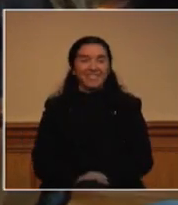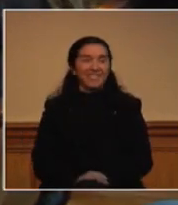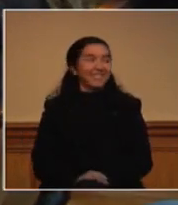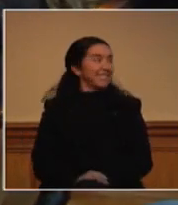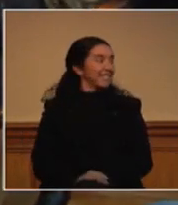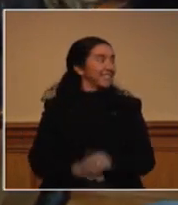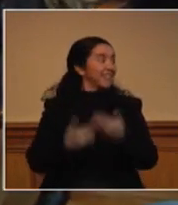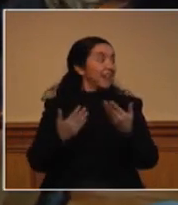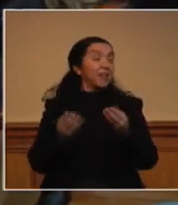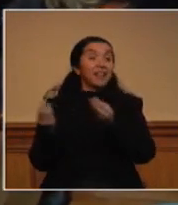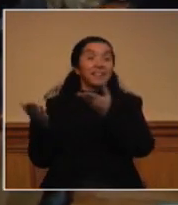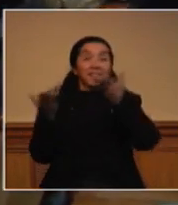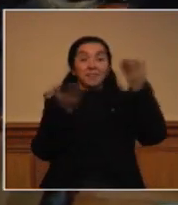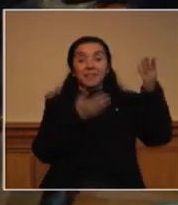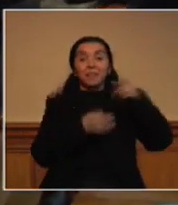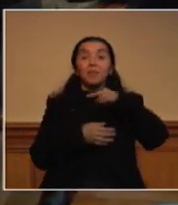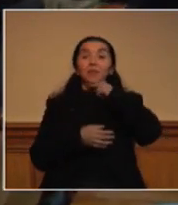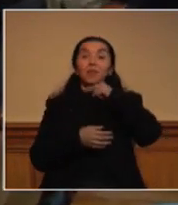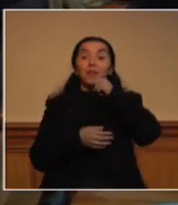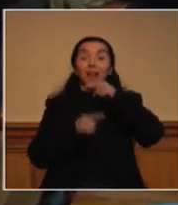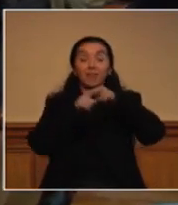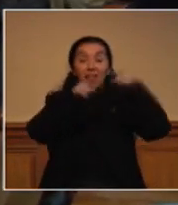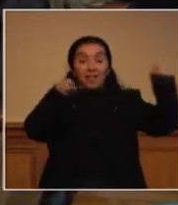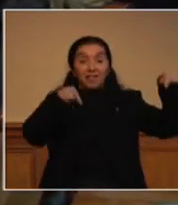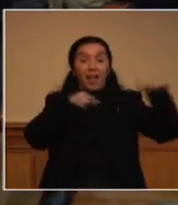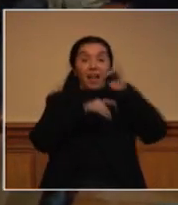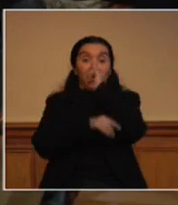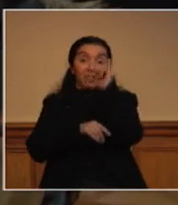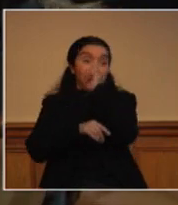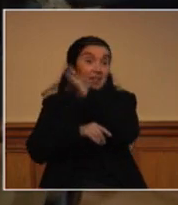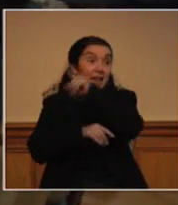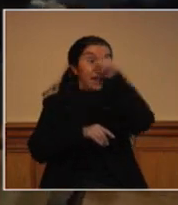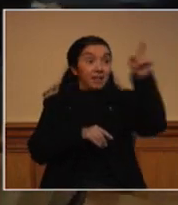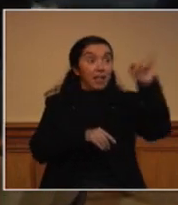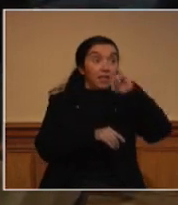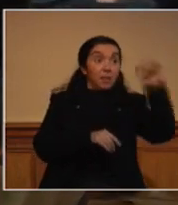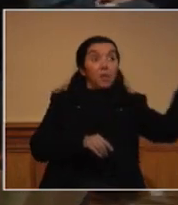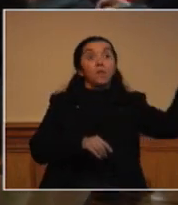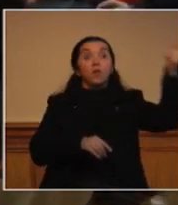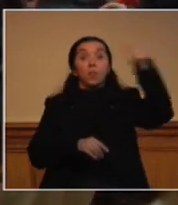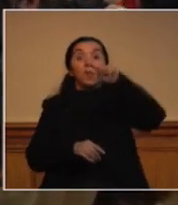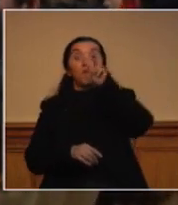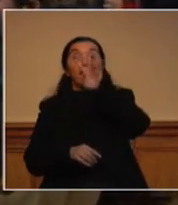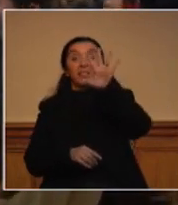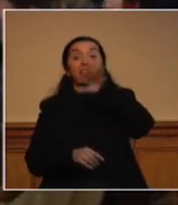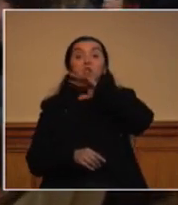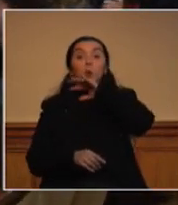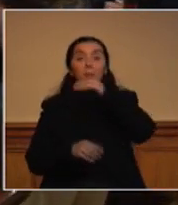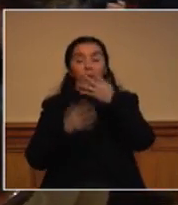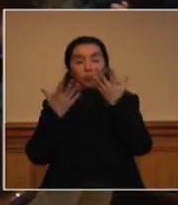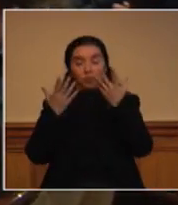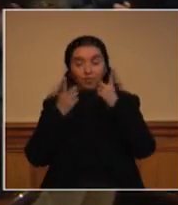Ahora os invitamos a tomar un café aquí a la salida a la izquierda y volvemos en 20, 25 minutos.